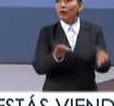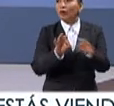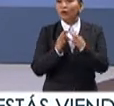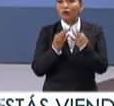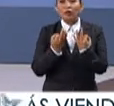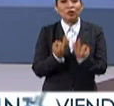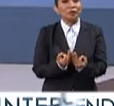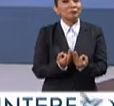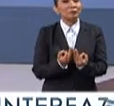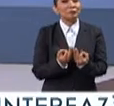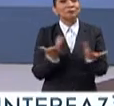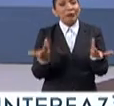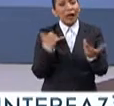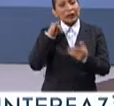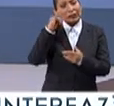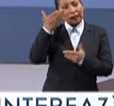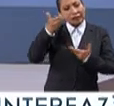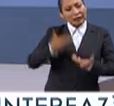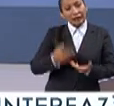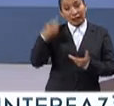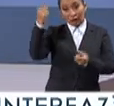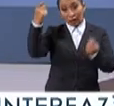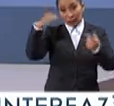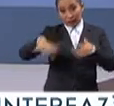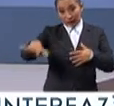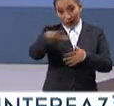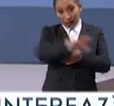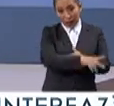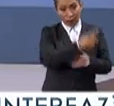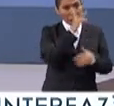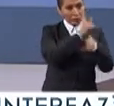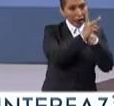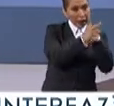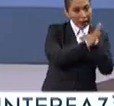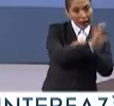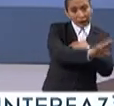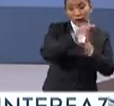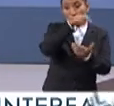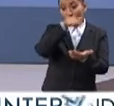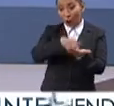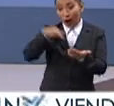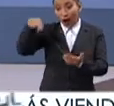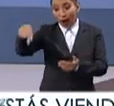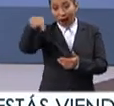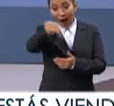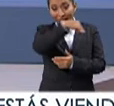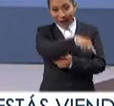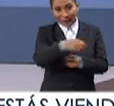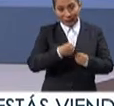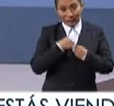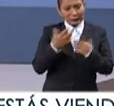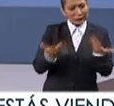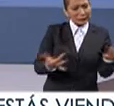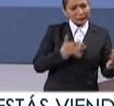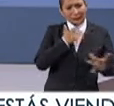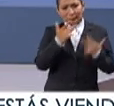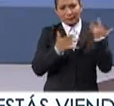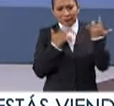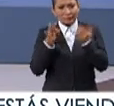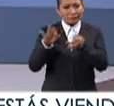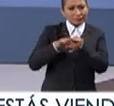de identidad en muchos sectores no sólo en su país sino en sus zonas donde se vive desde la